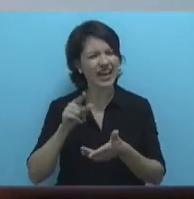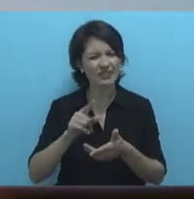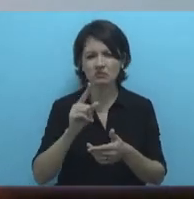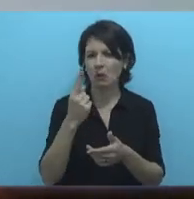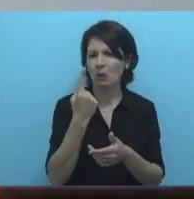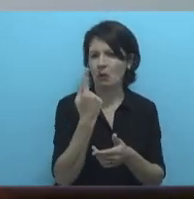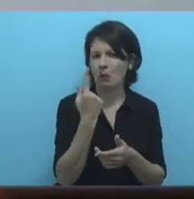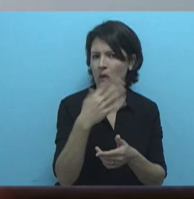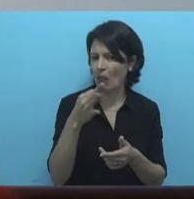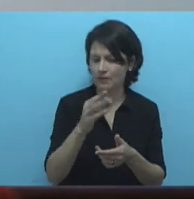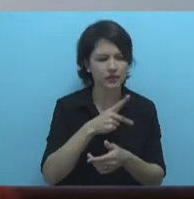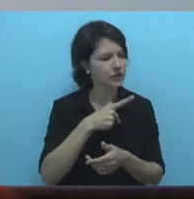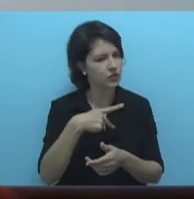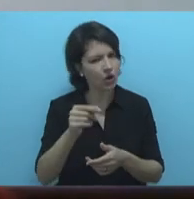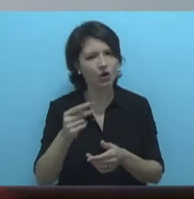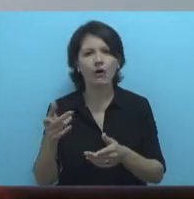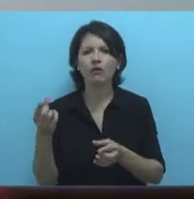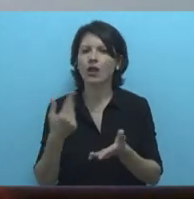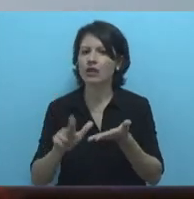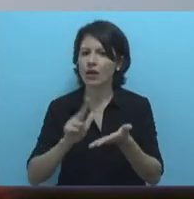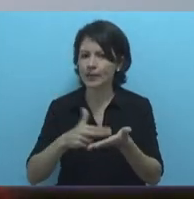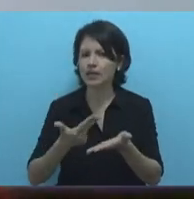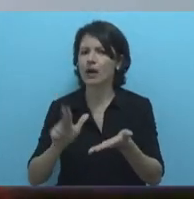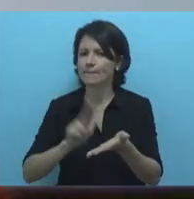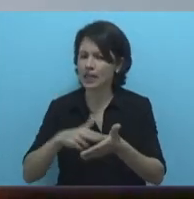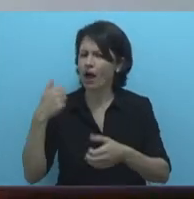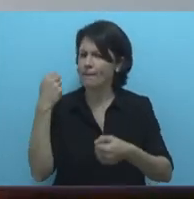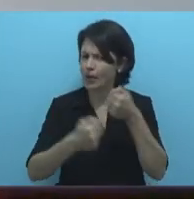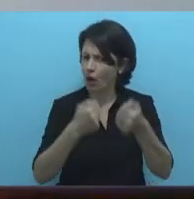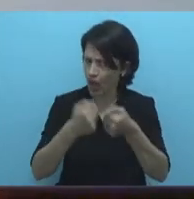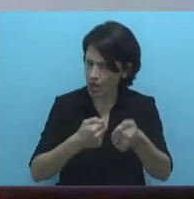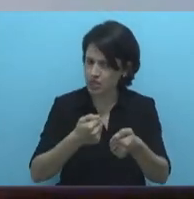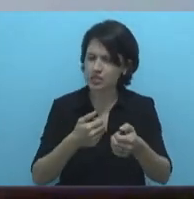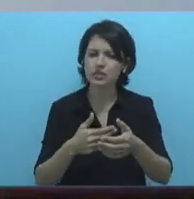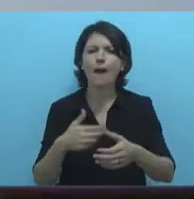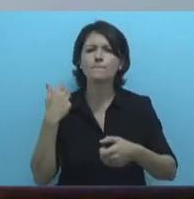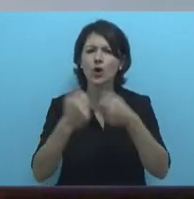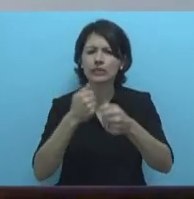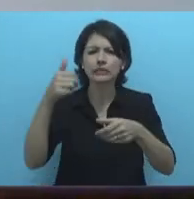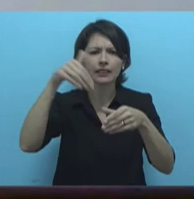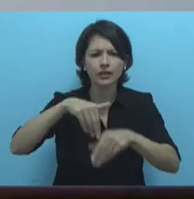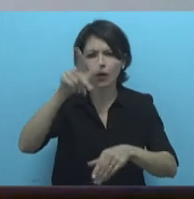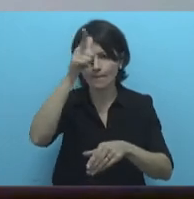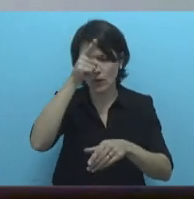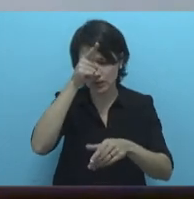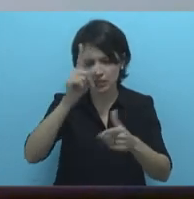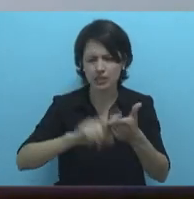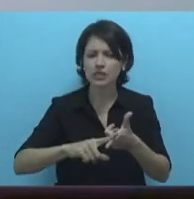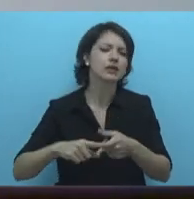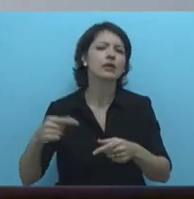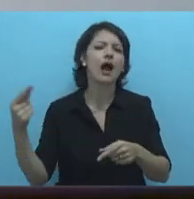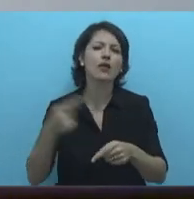aisladas debemos hablar de violencia debemos hablar de violencia institucional de delitos